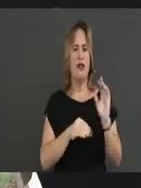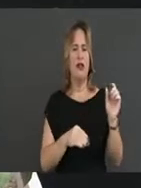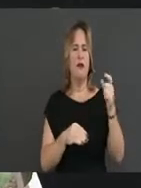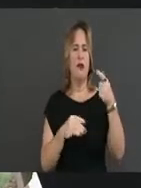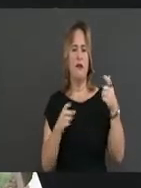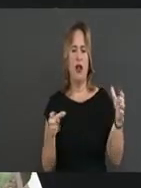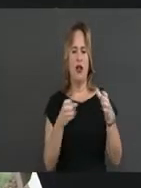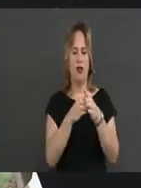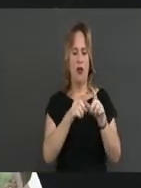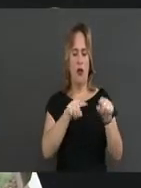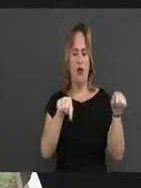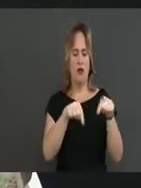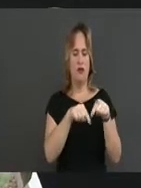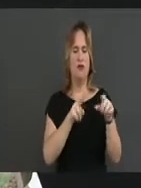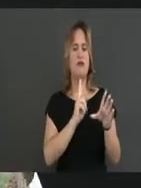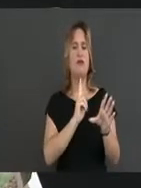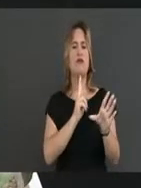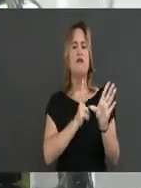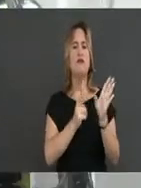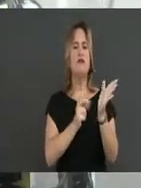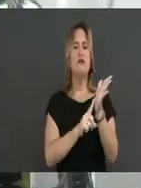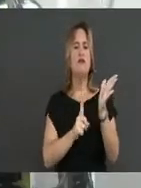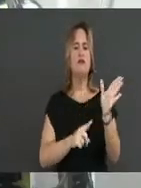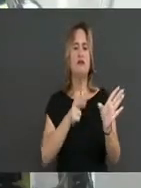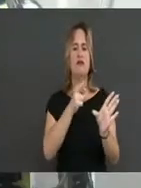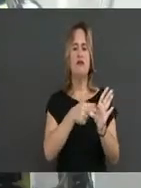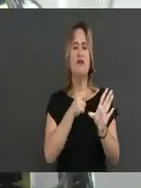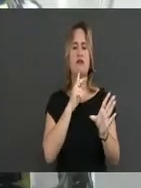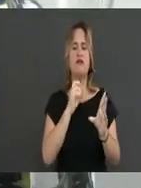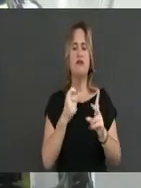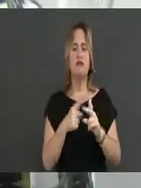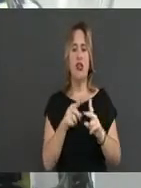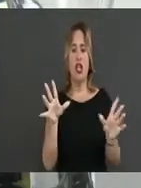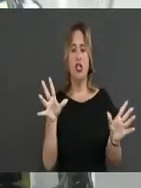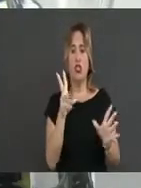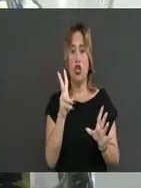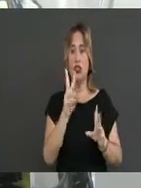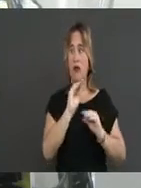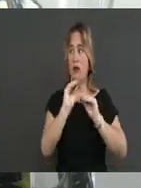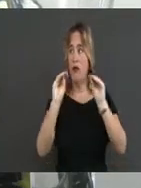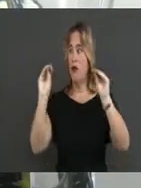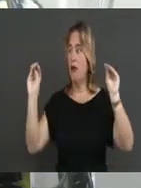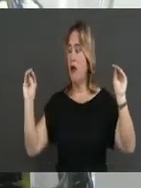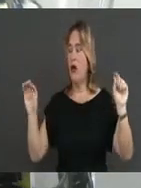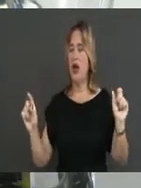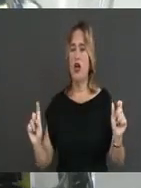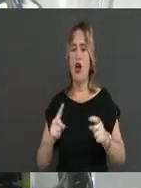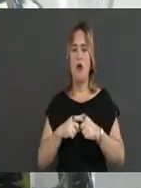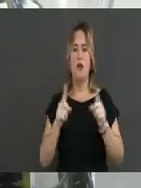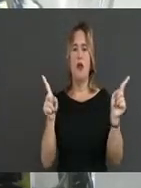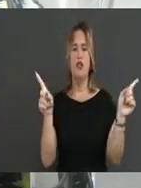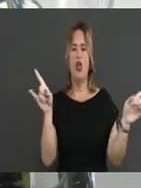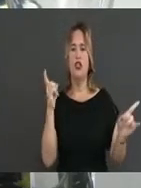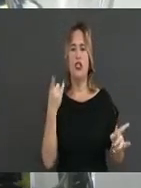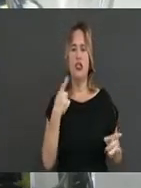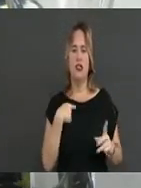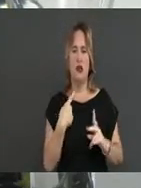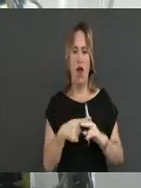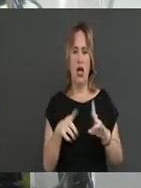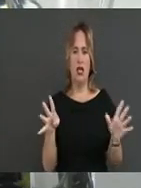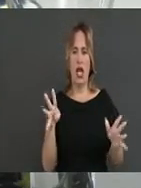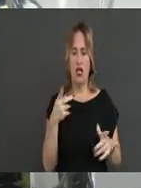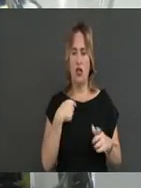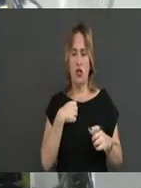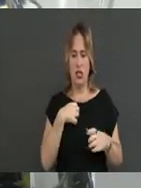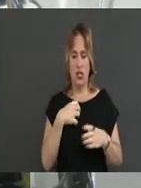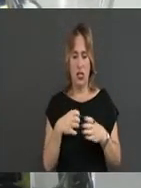grupos electrógenos, que habíamos evaluado el movimiento de 12 grupos electrógenos que constituían los 19 grupos electrógenos, contando los 14 que